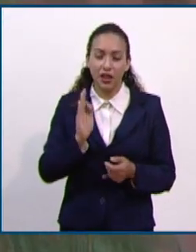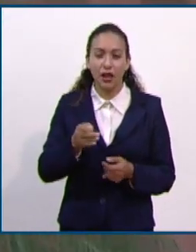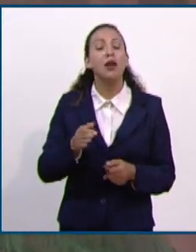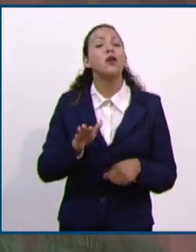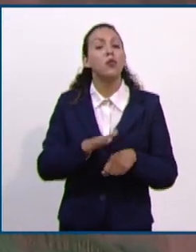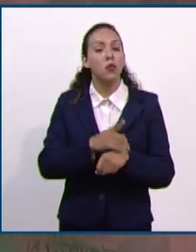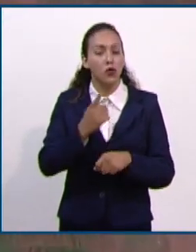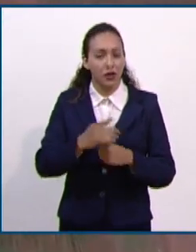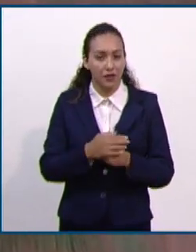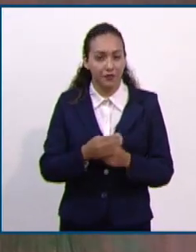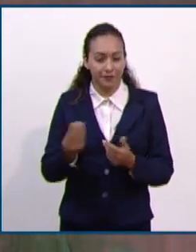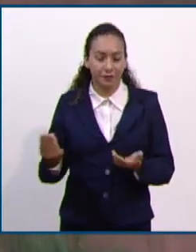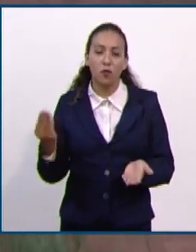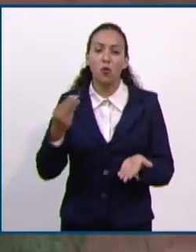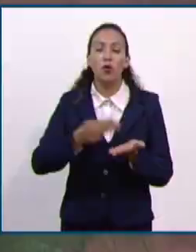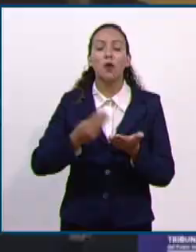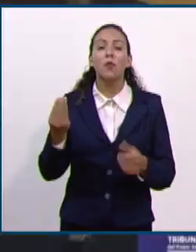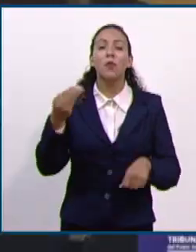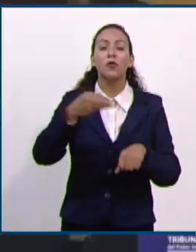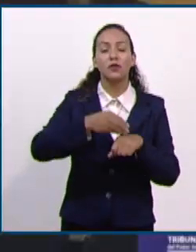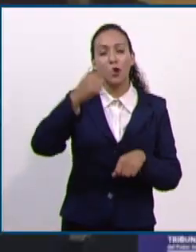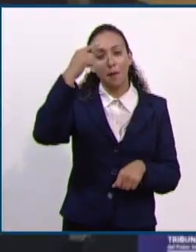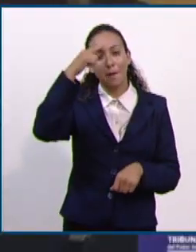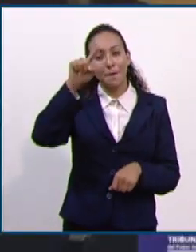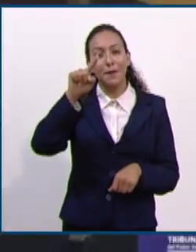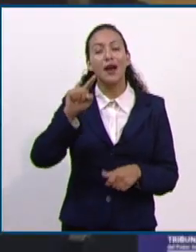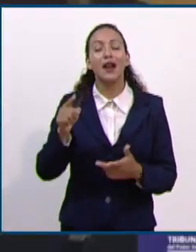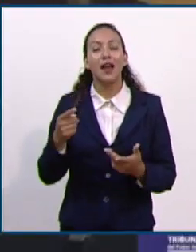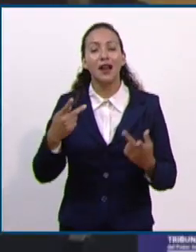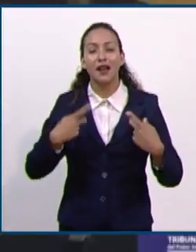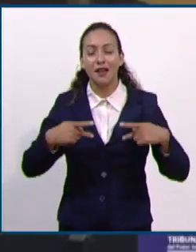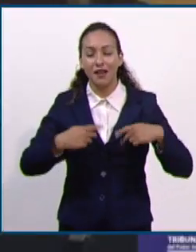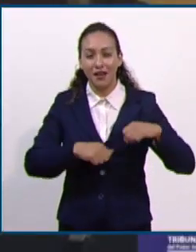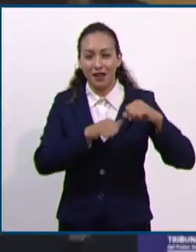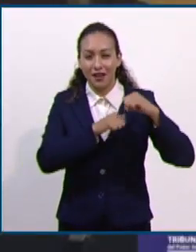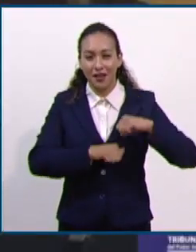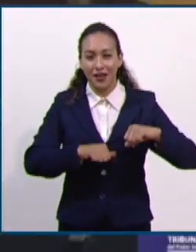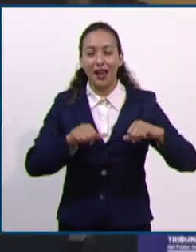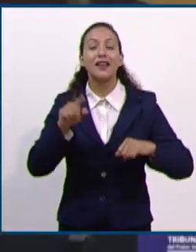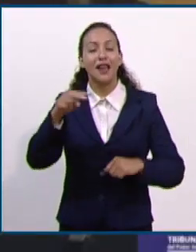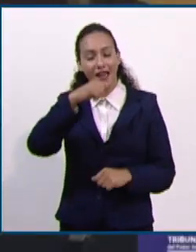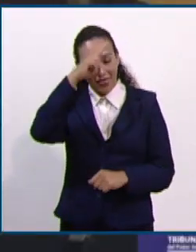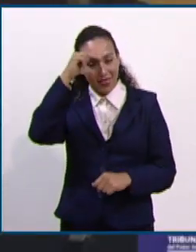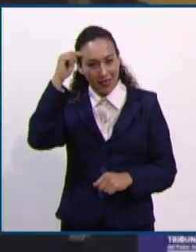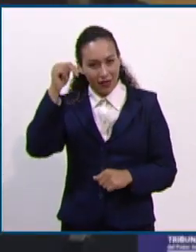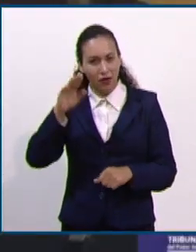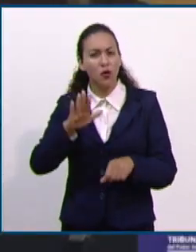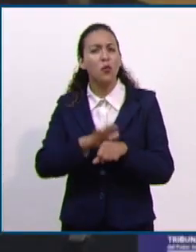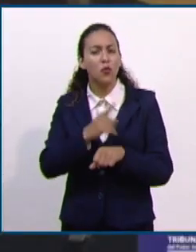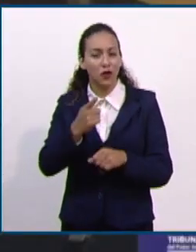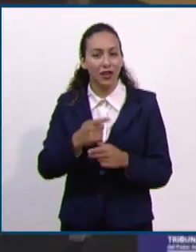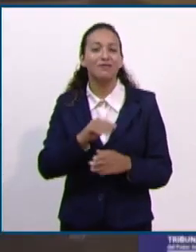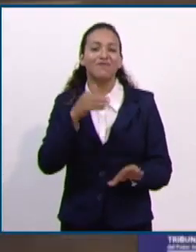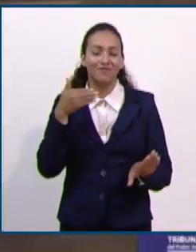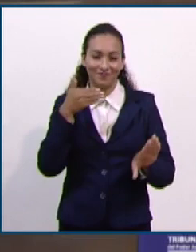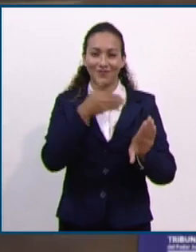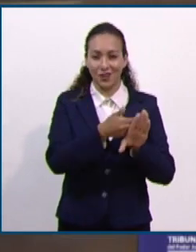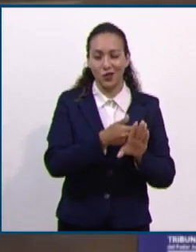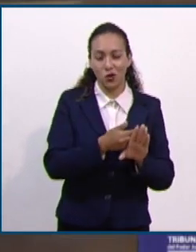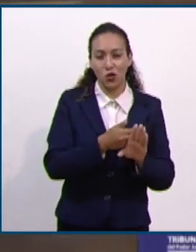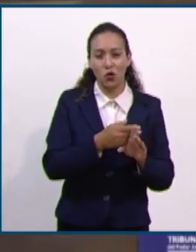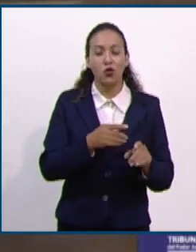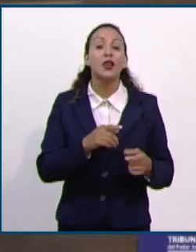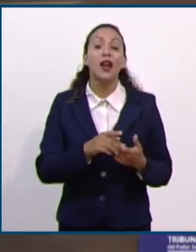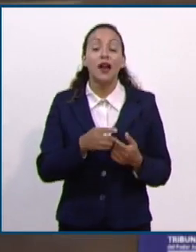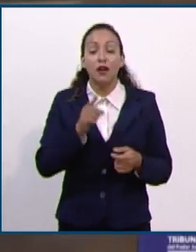reparación impuestas al director de Recursos Humanos del Ayuntamiento de Tecuala, Nayarit, por violencia política de género en contra de